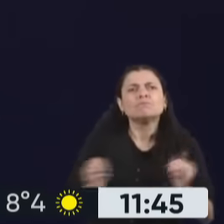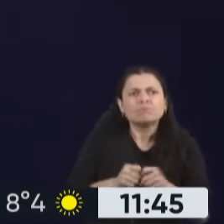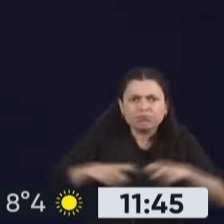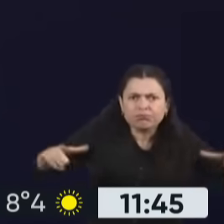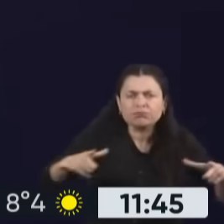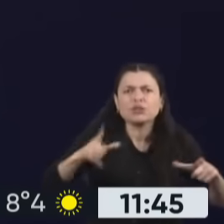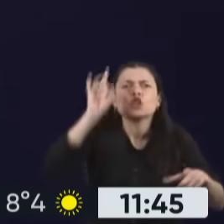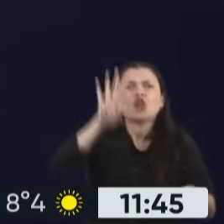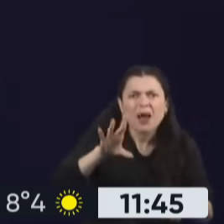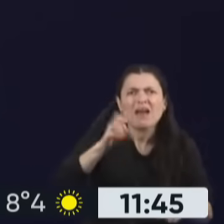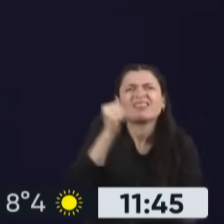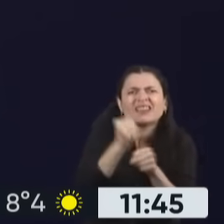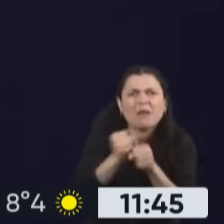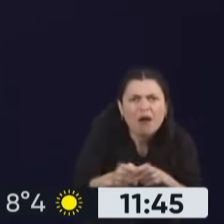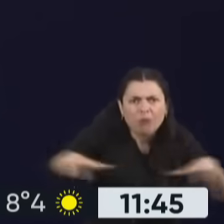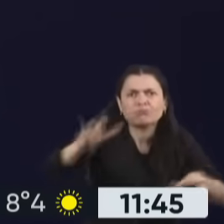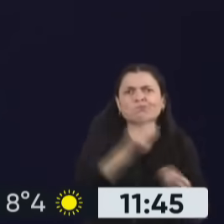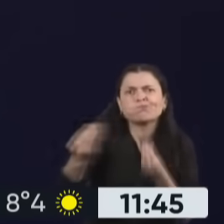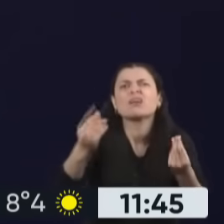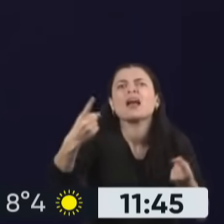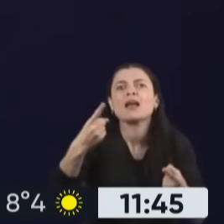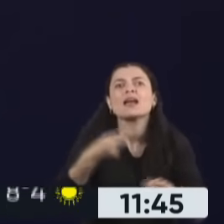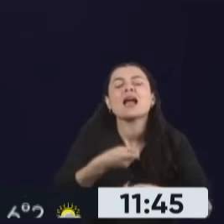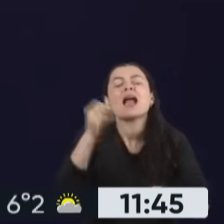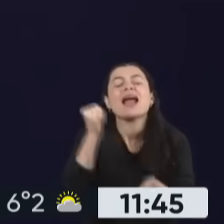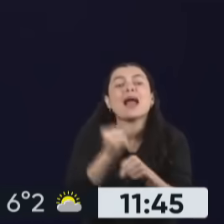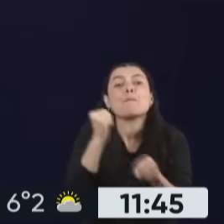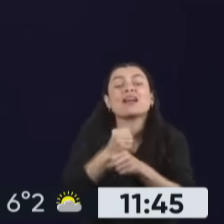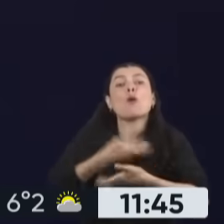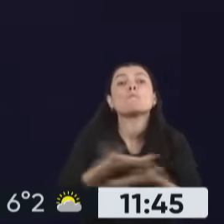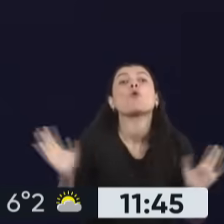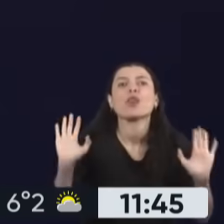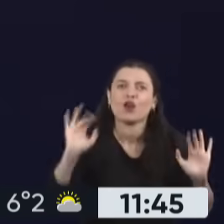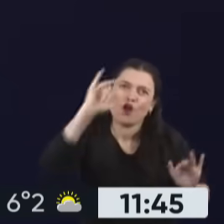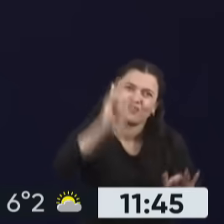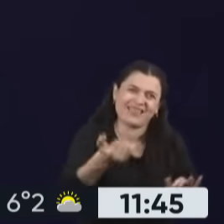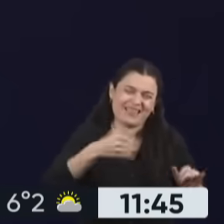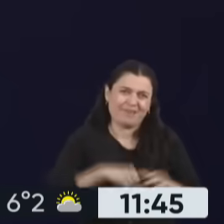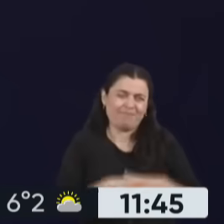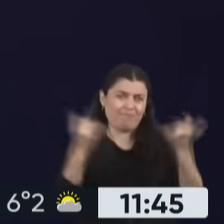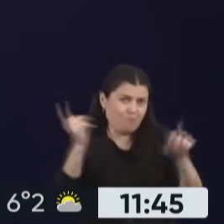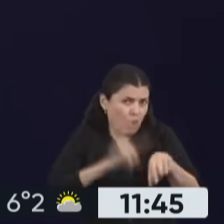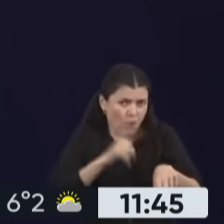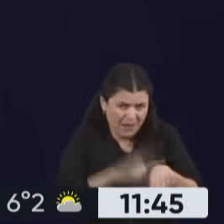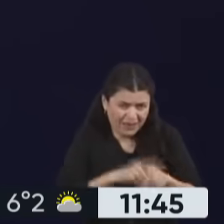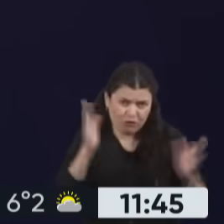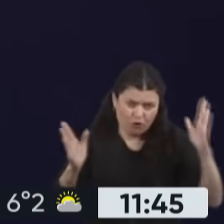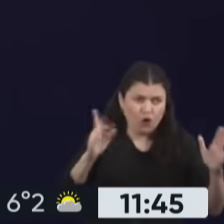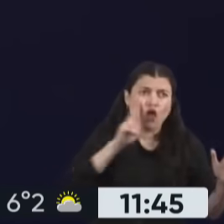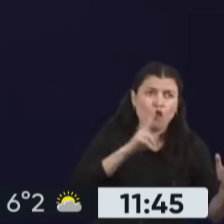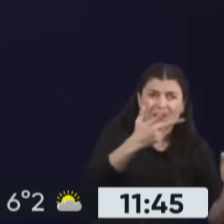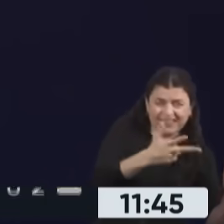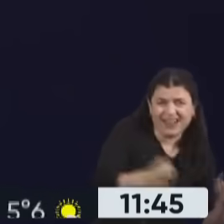es un buen momento para recordar que los empleados públicos totales durante este periodo, desde que comenzó